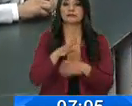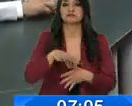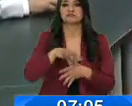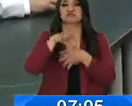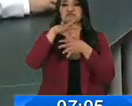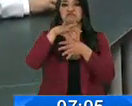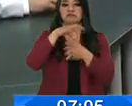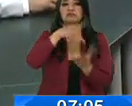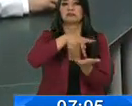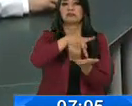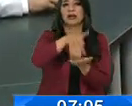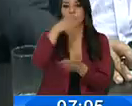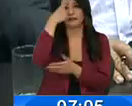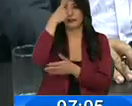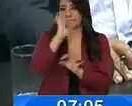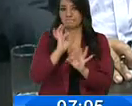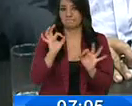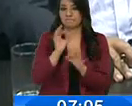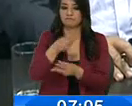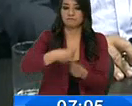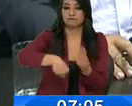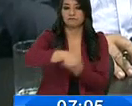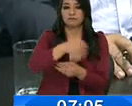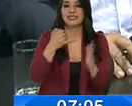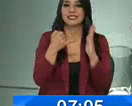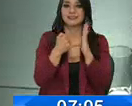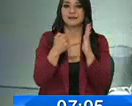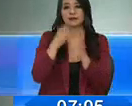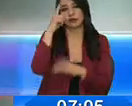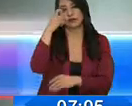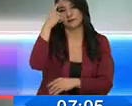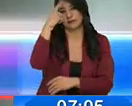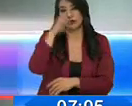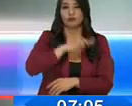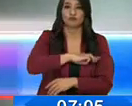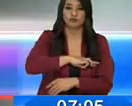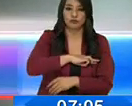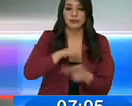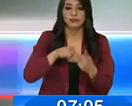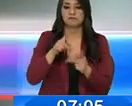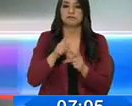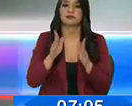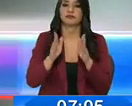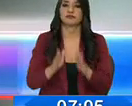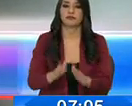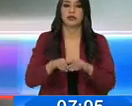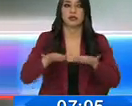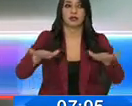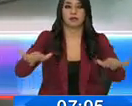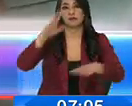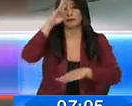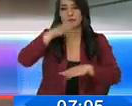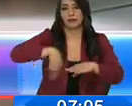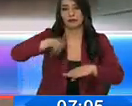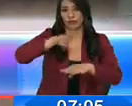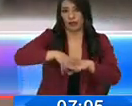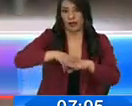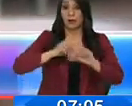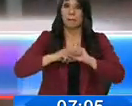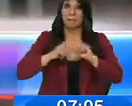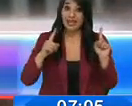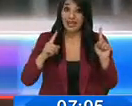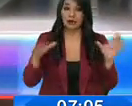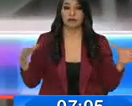por parte del gobierno de la devolución del IVA a los gobiernos autónomos descentralizados a nivel nacional. No obstante, y tras una